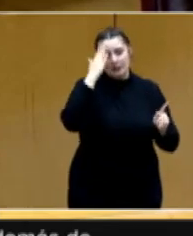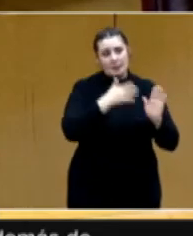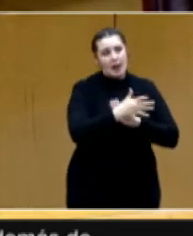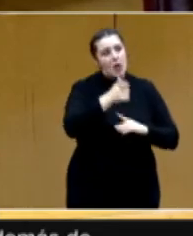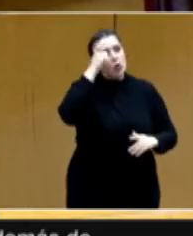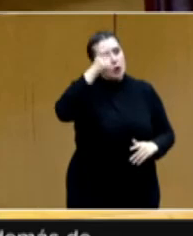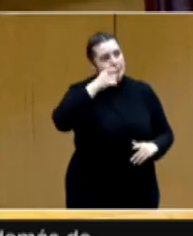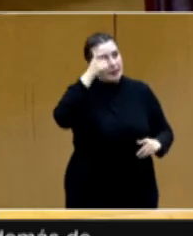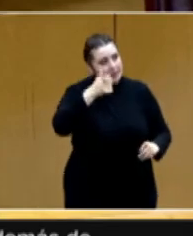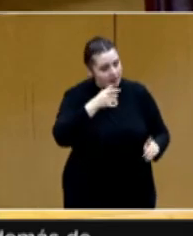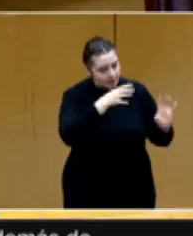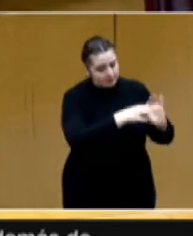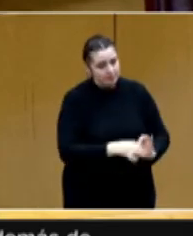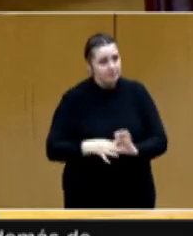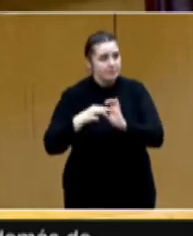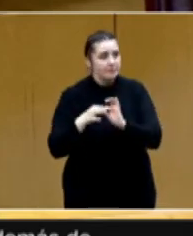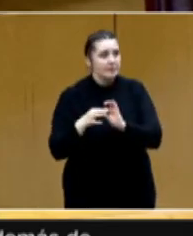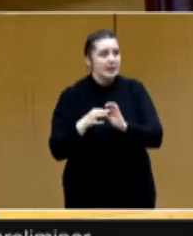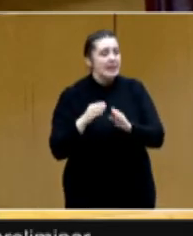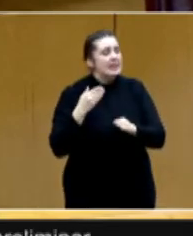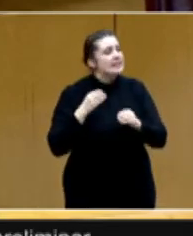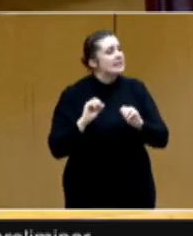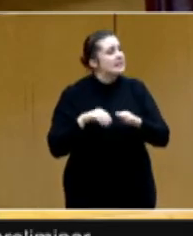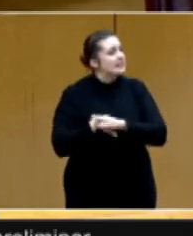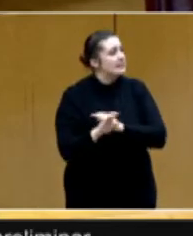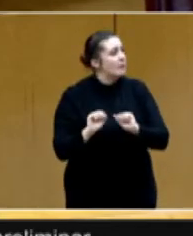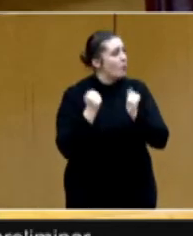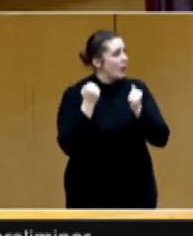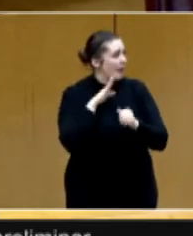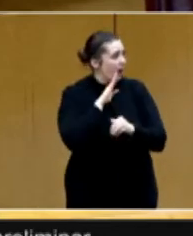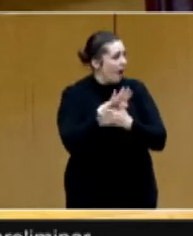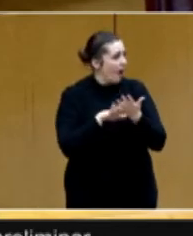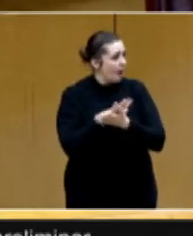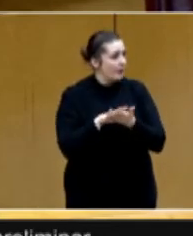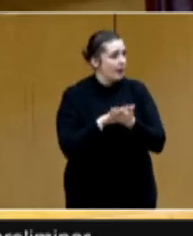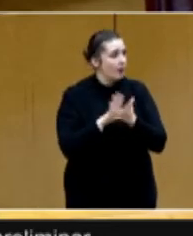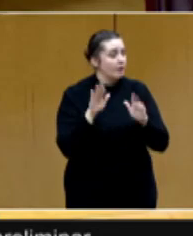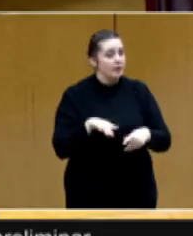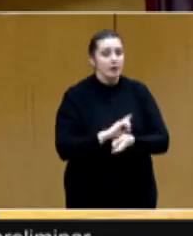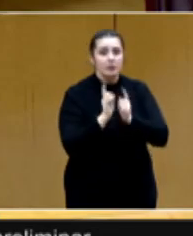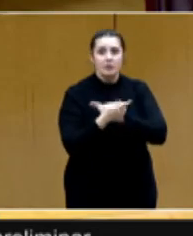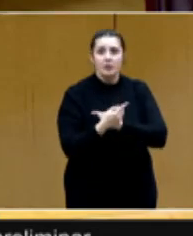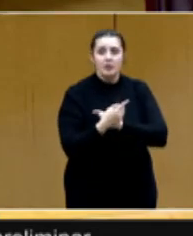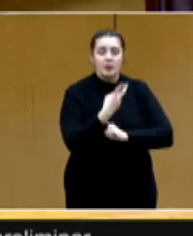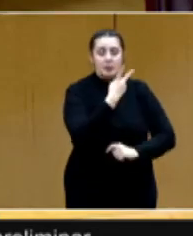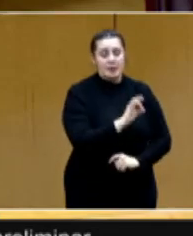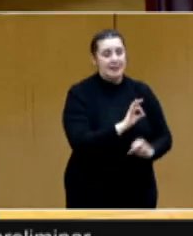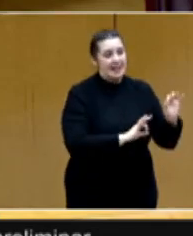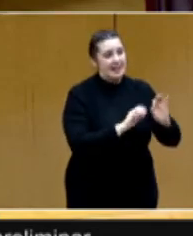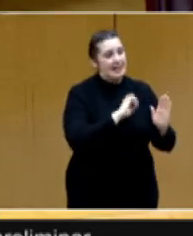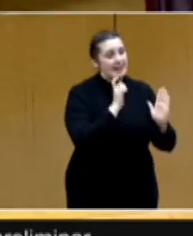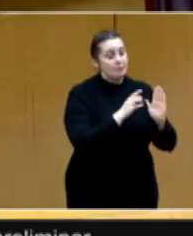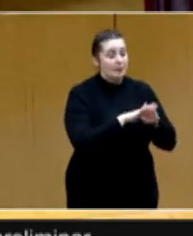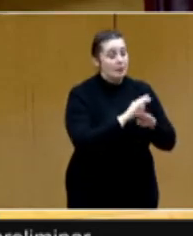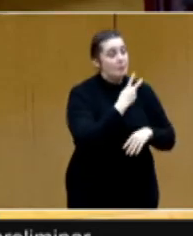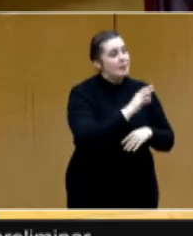relación con esa salvaguardas que hemos hablado se modifican 20 leyes del título primero relacionado con